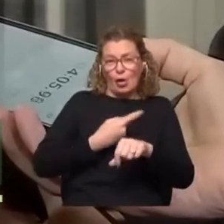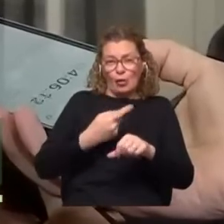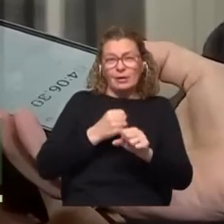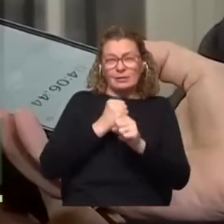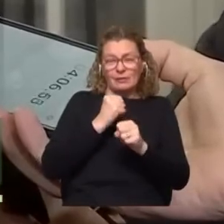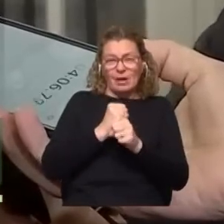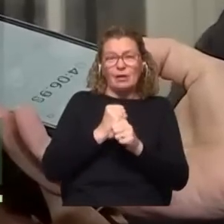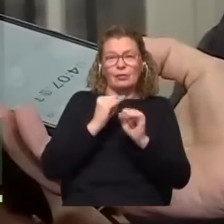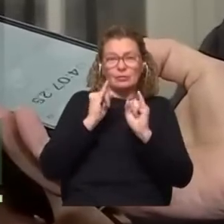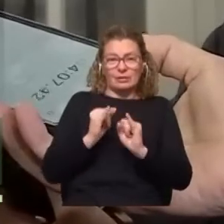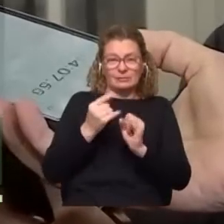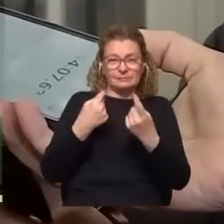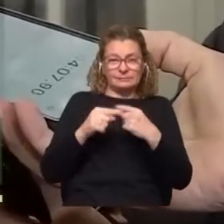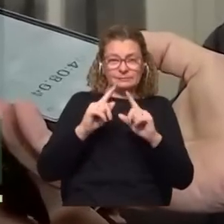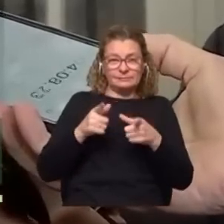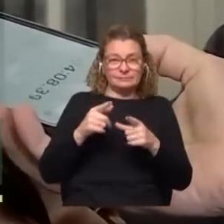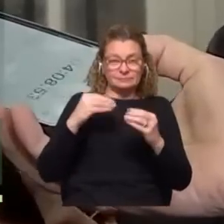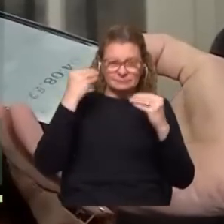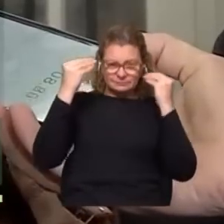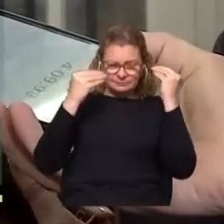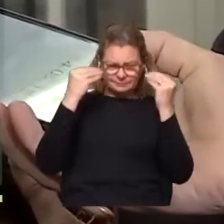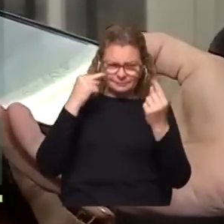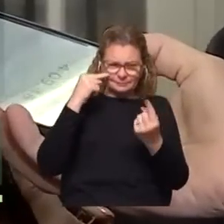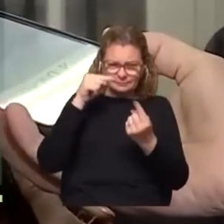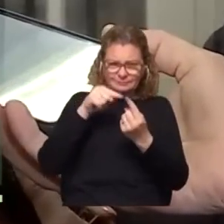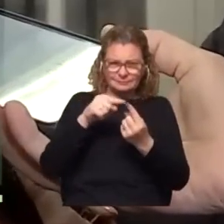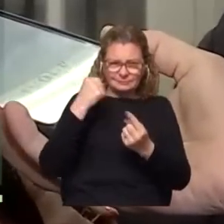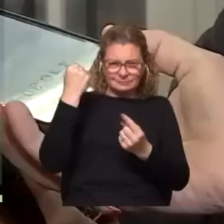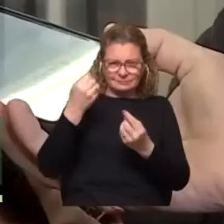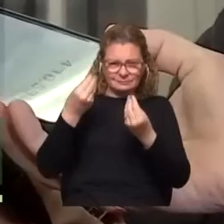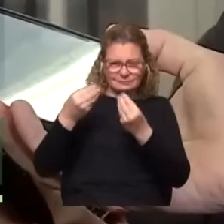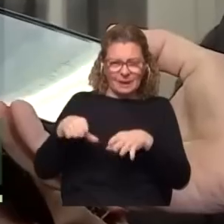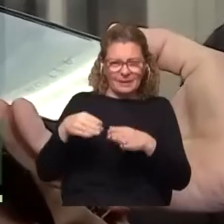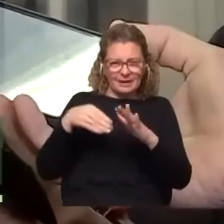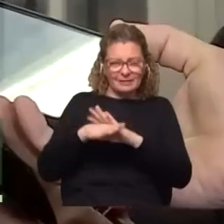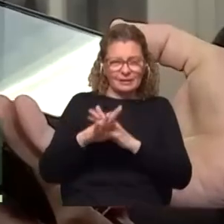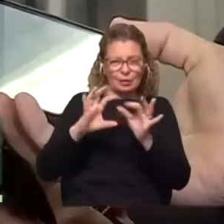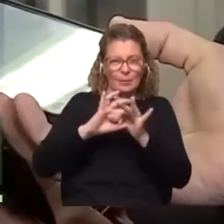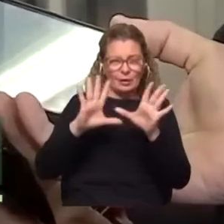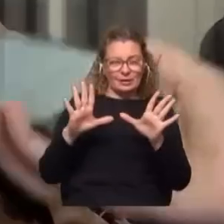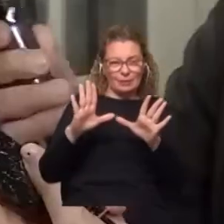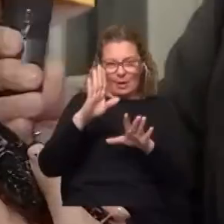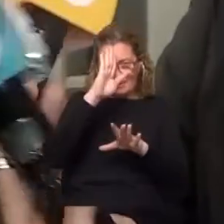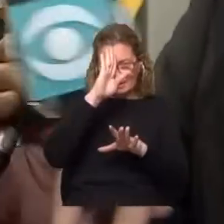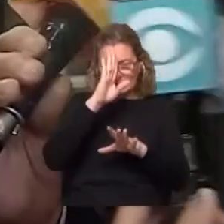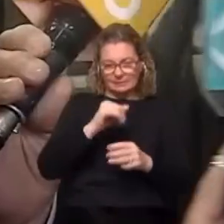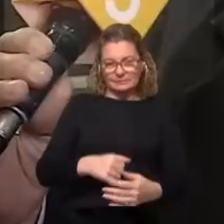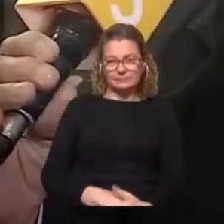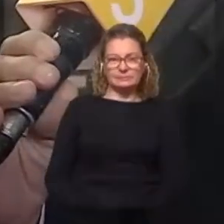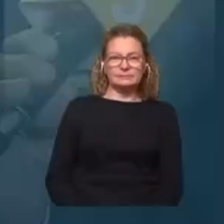los puestos de trabajo pero tiene que haber una preocupación central por la pérdida de acceso democrático al conocimiento